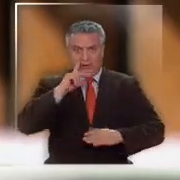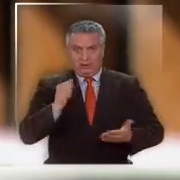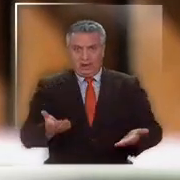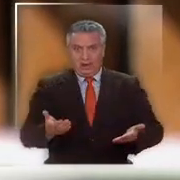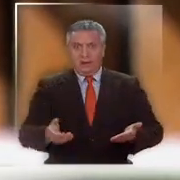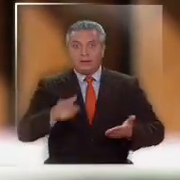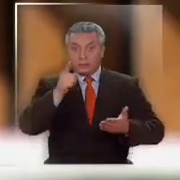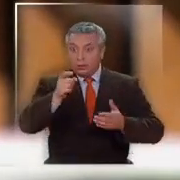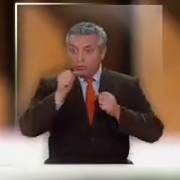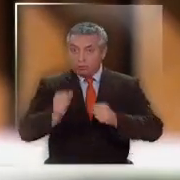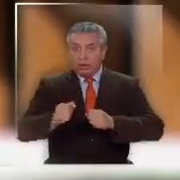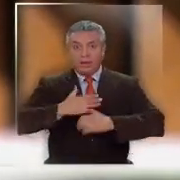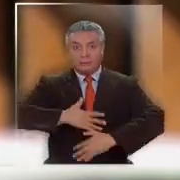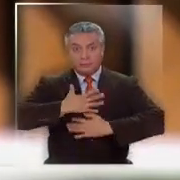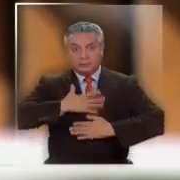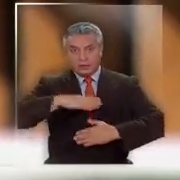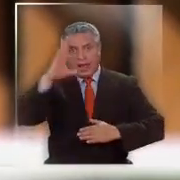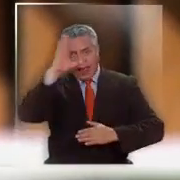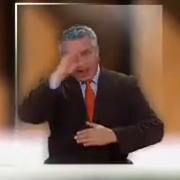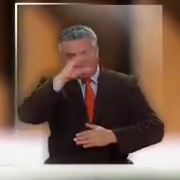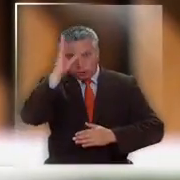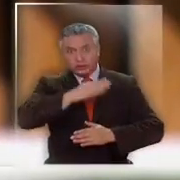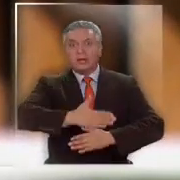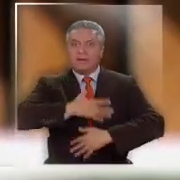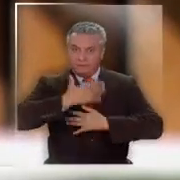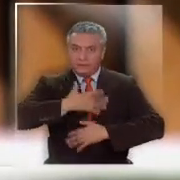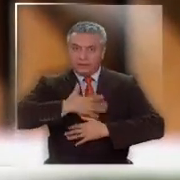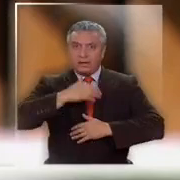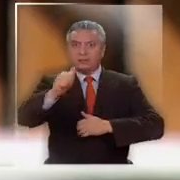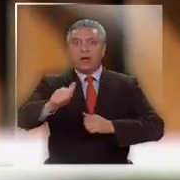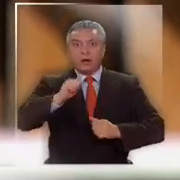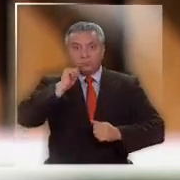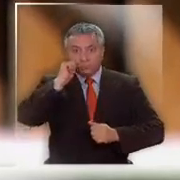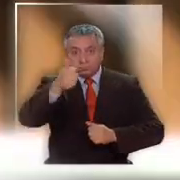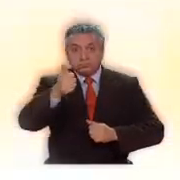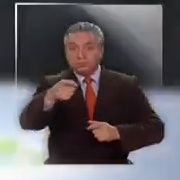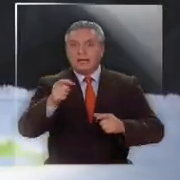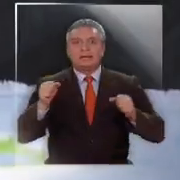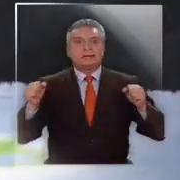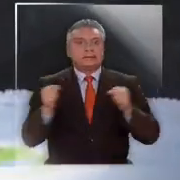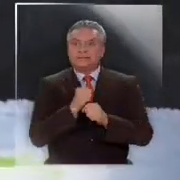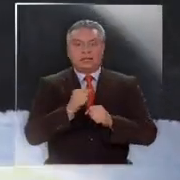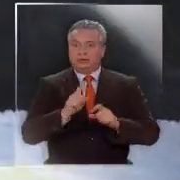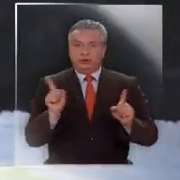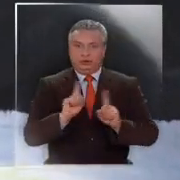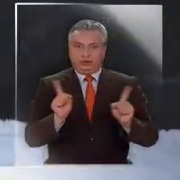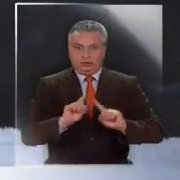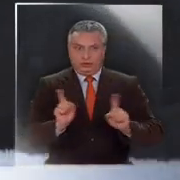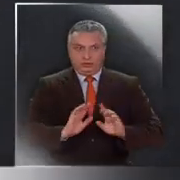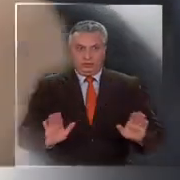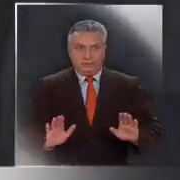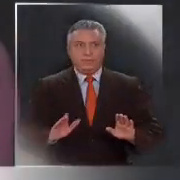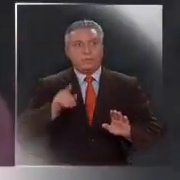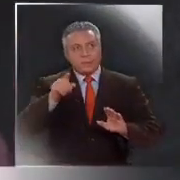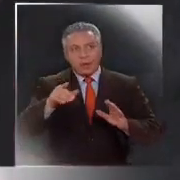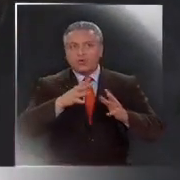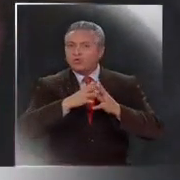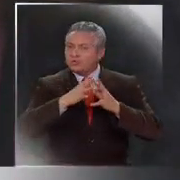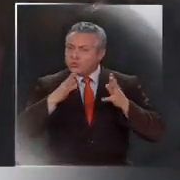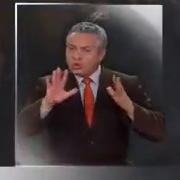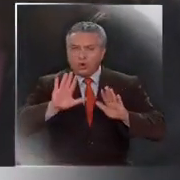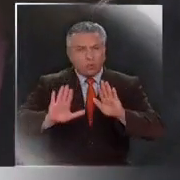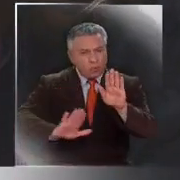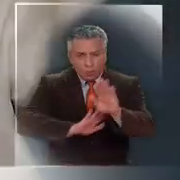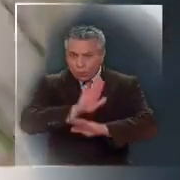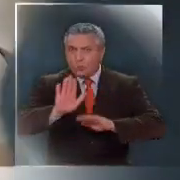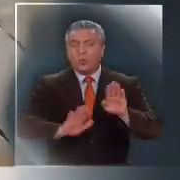uno puede bañar a los niños en la noche, los baña en la noche y al día siguiente trata de no enfriarlos. Hay que ser extremadamente cuidadoso